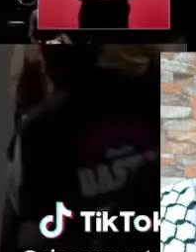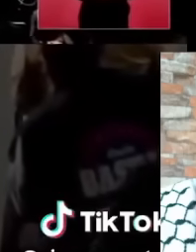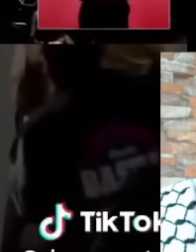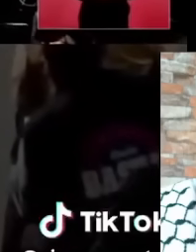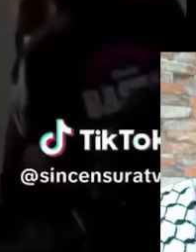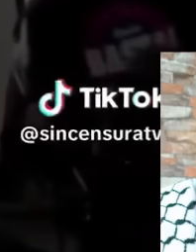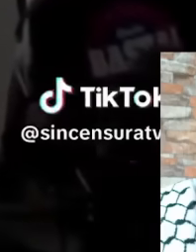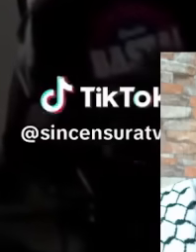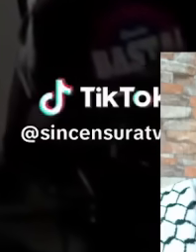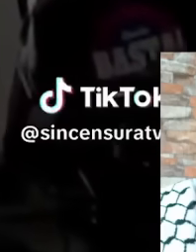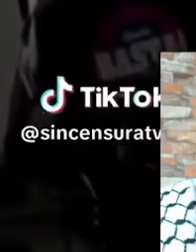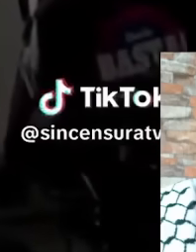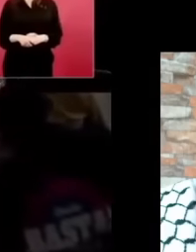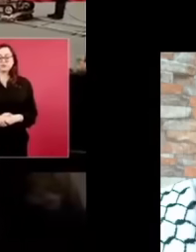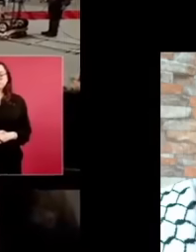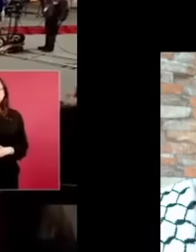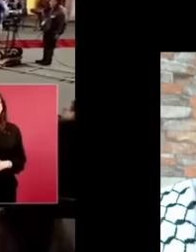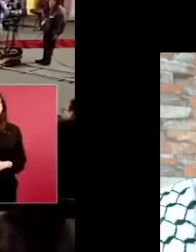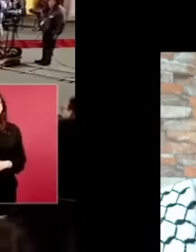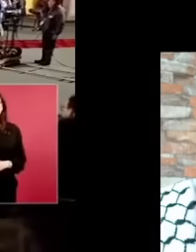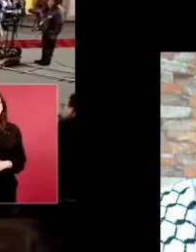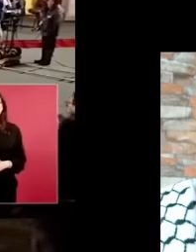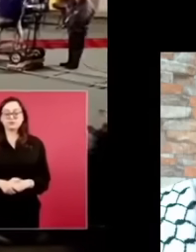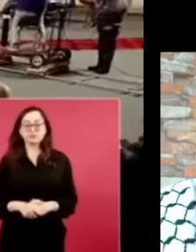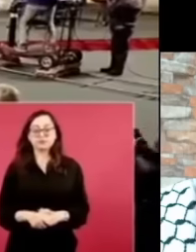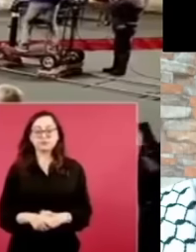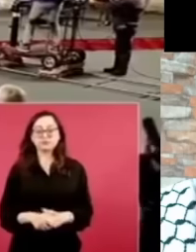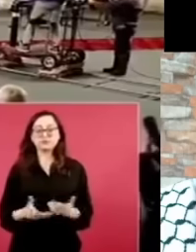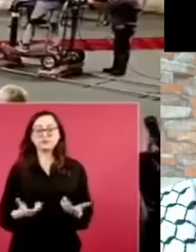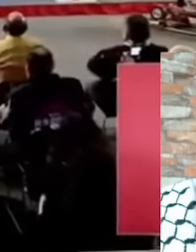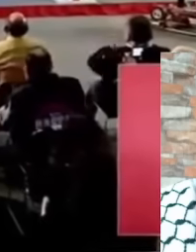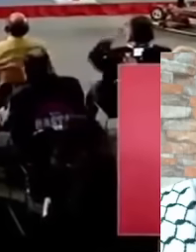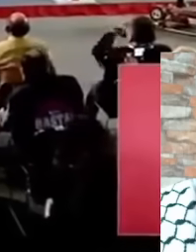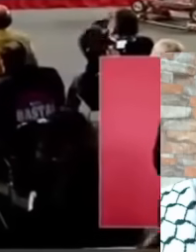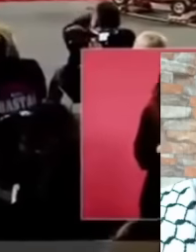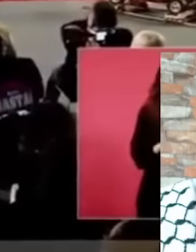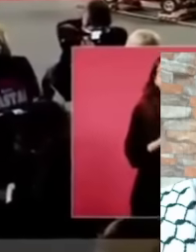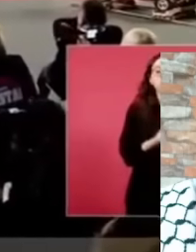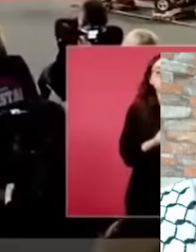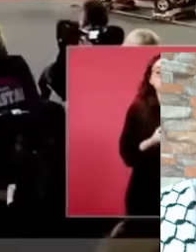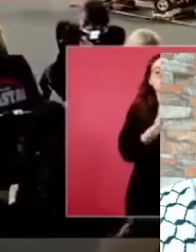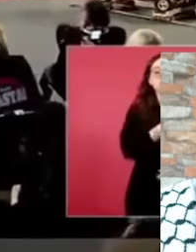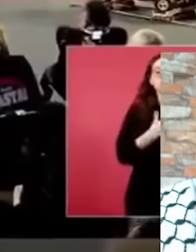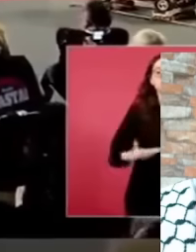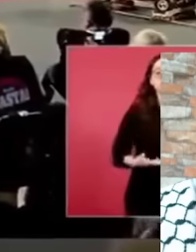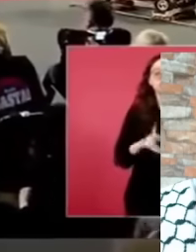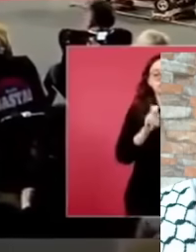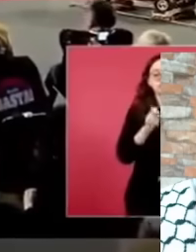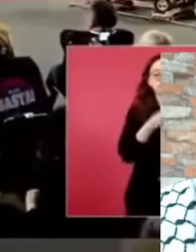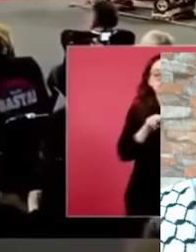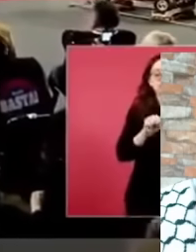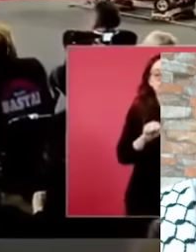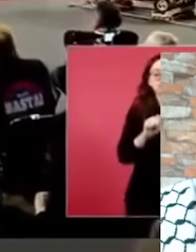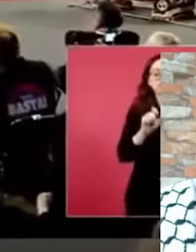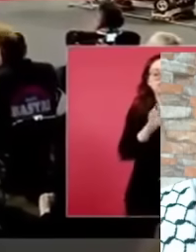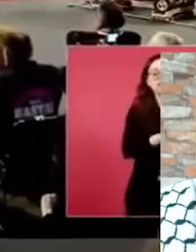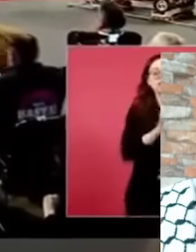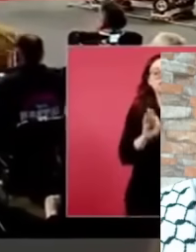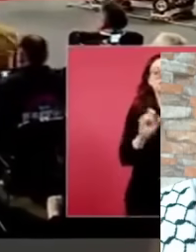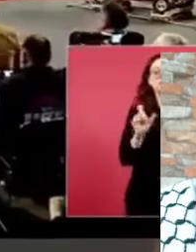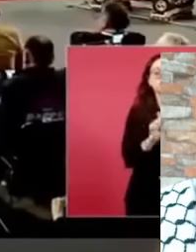página y cuándo se reunieron con Elo Peña Eh pues ahí dice que el 12 el 29 de